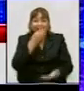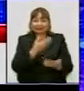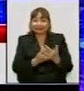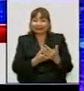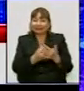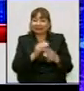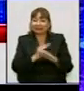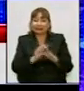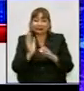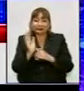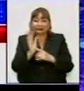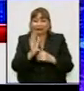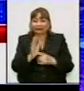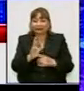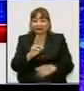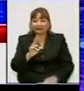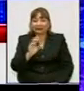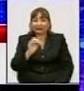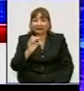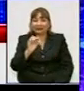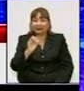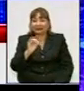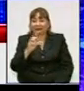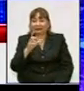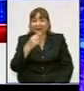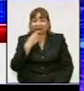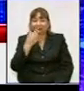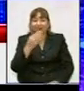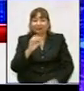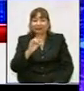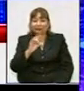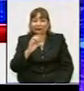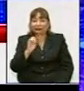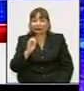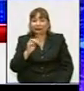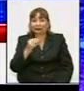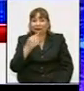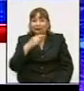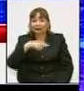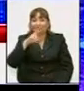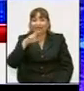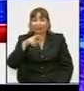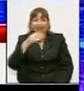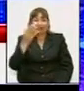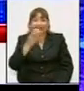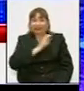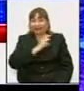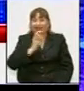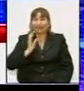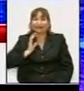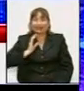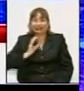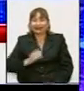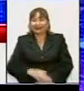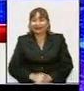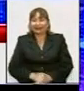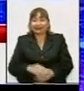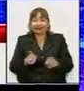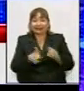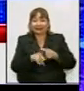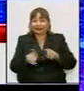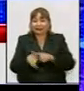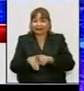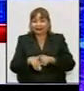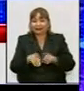Con la presentación de Rogelio Antenor Cánchez Guzmán, ex gobernador regional del Callao, y también,